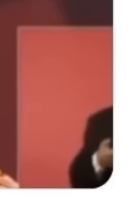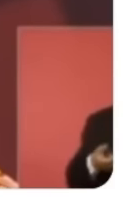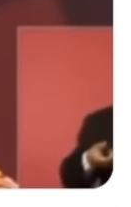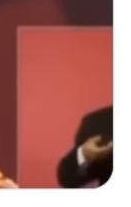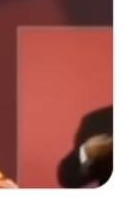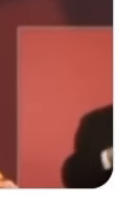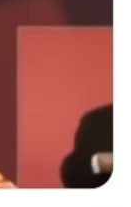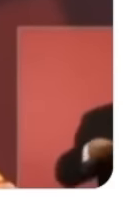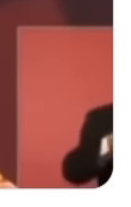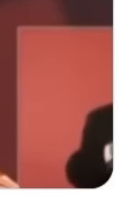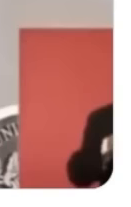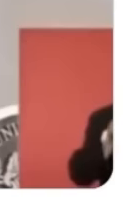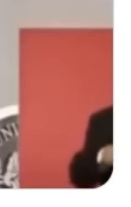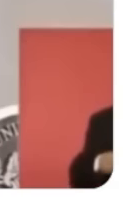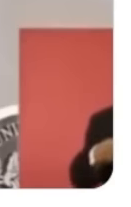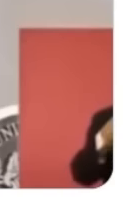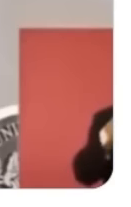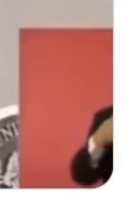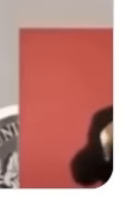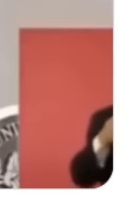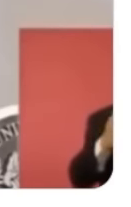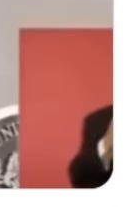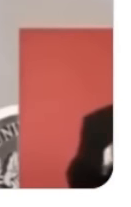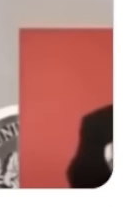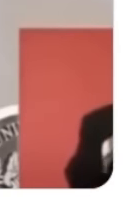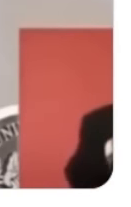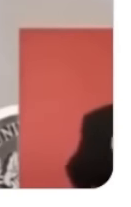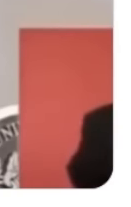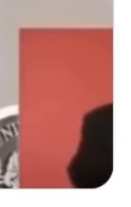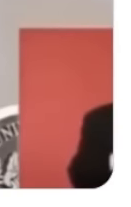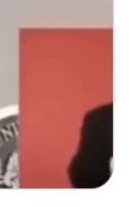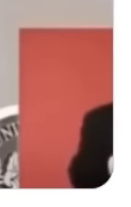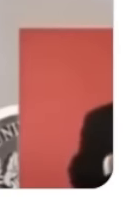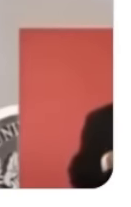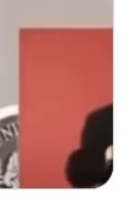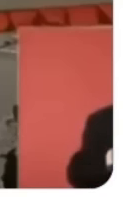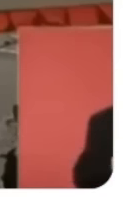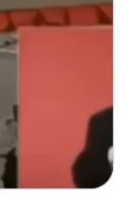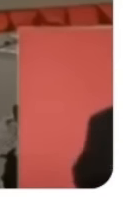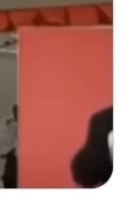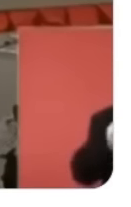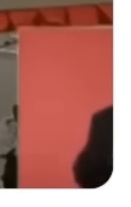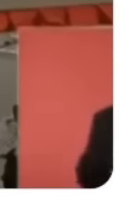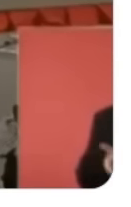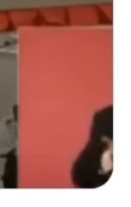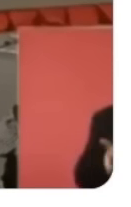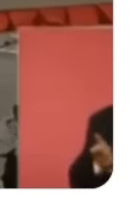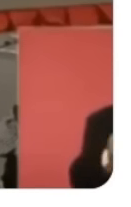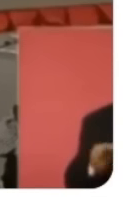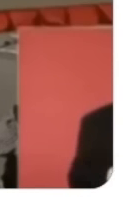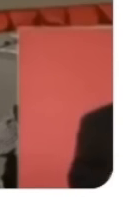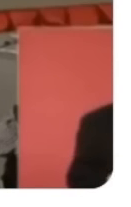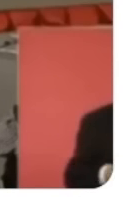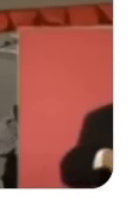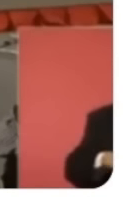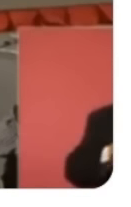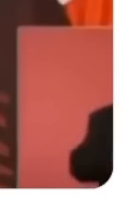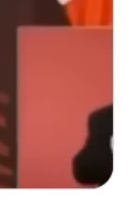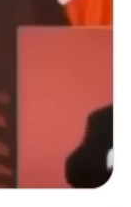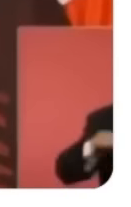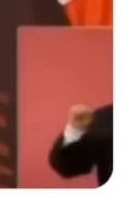de reglas operativas y de viabilidad financiera. Se suscribirá el contrato